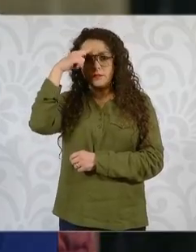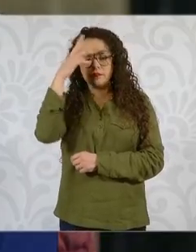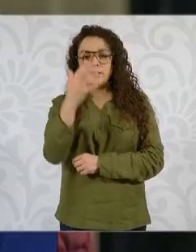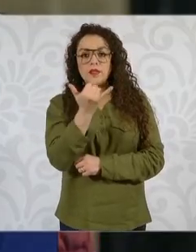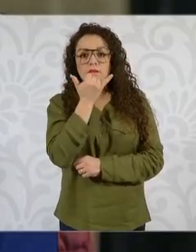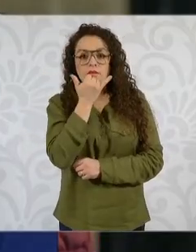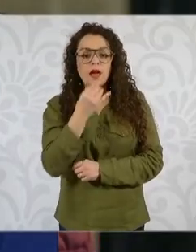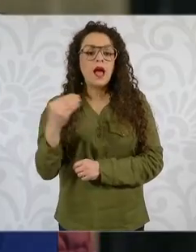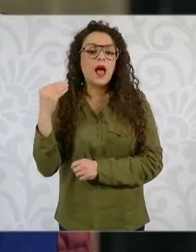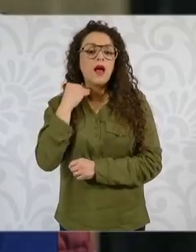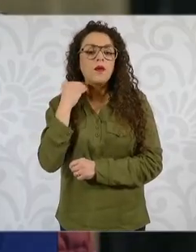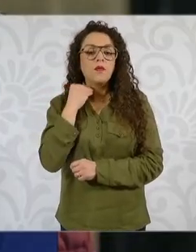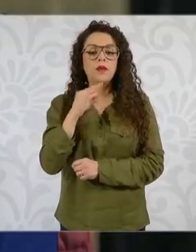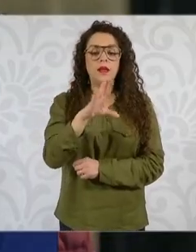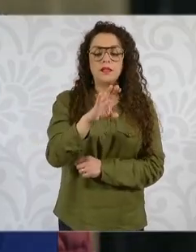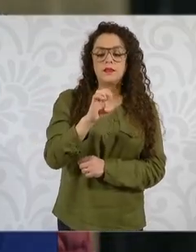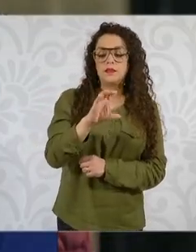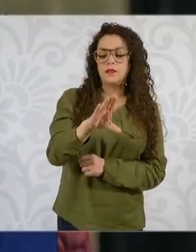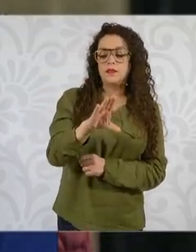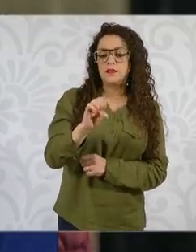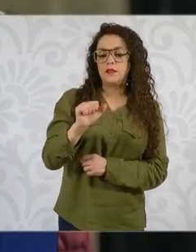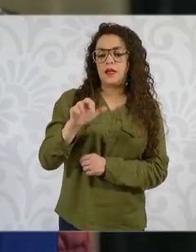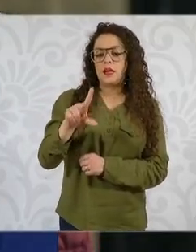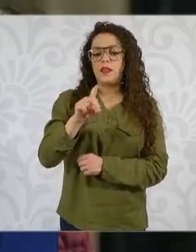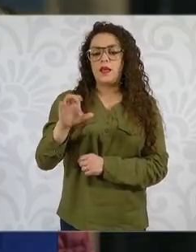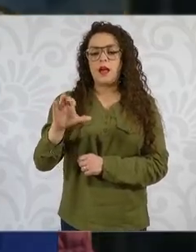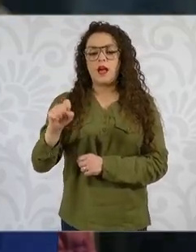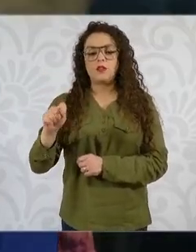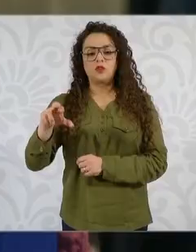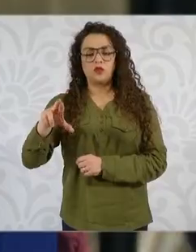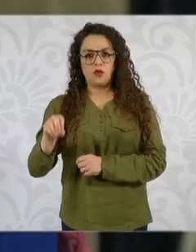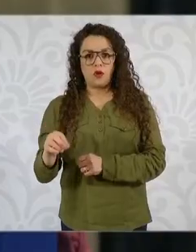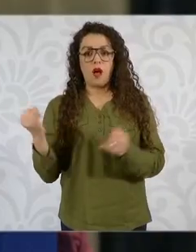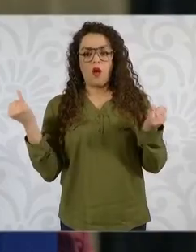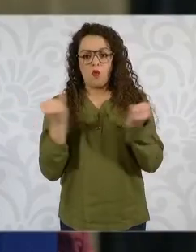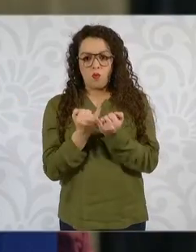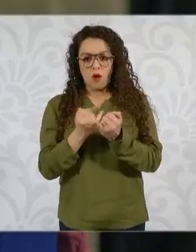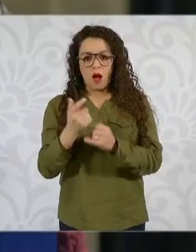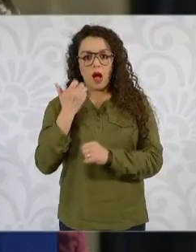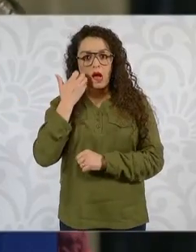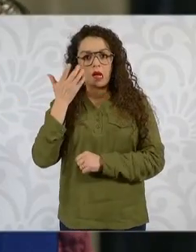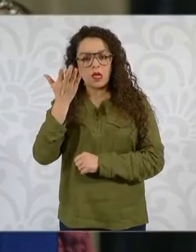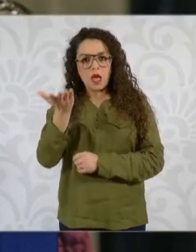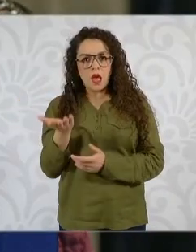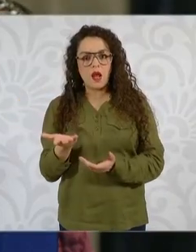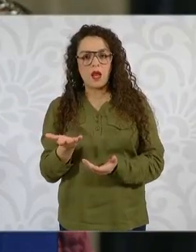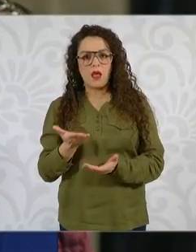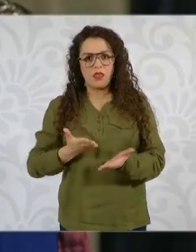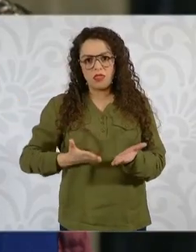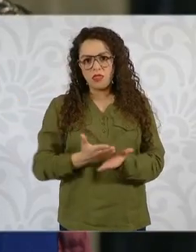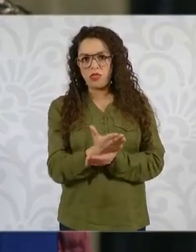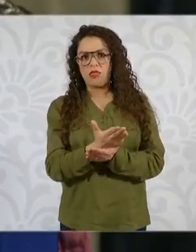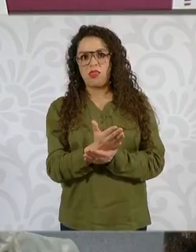César de Castro quien también manchó o quiso manchar el nombre del presidente